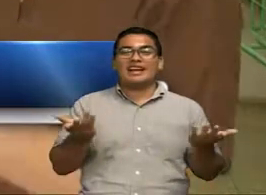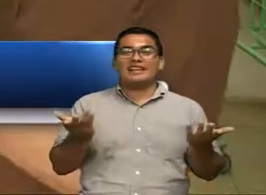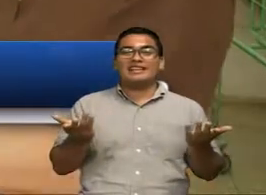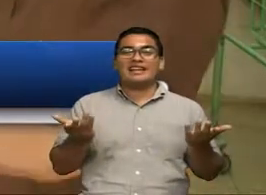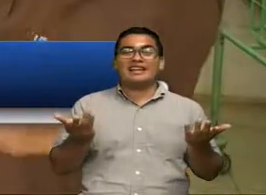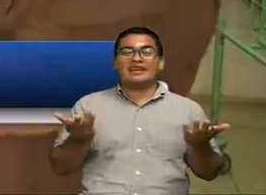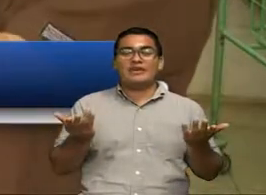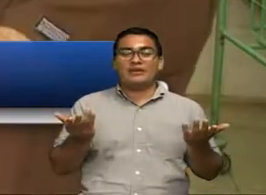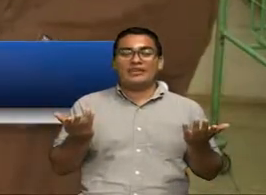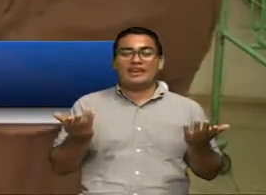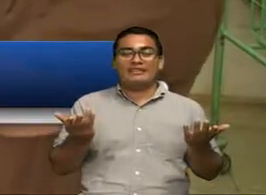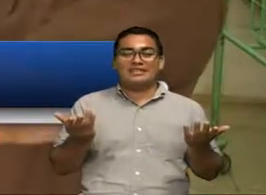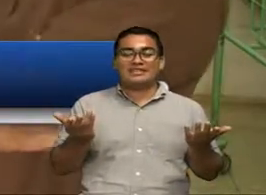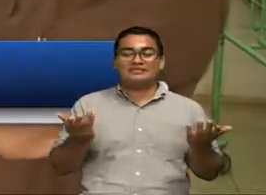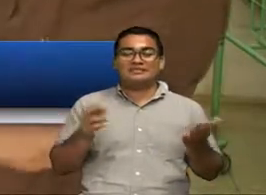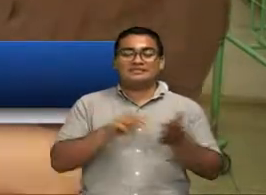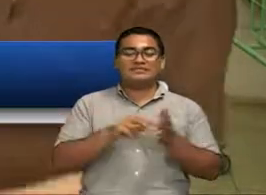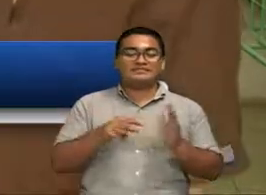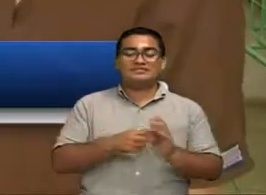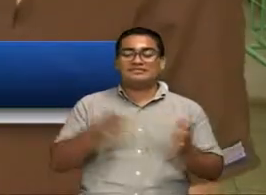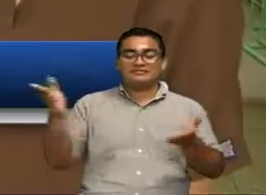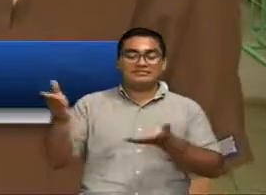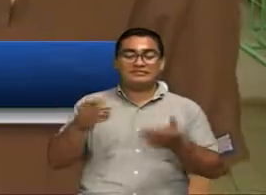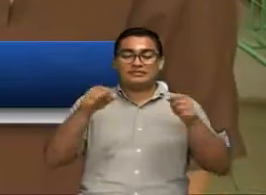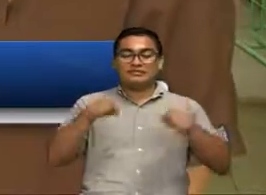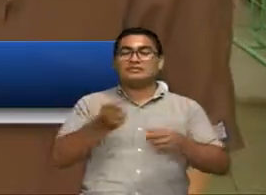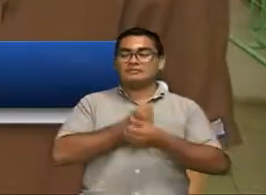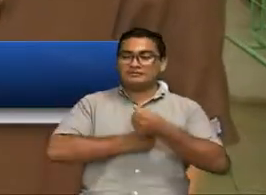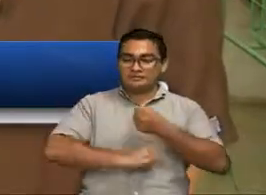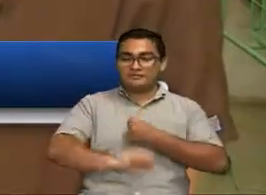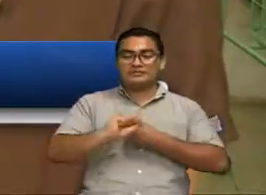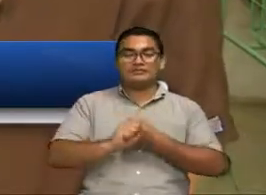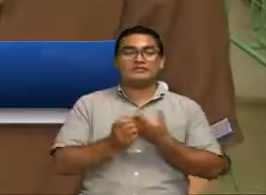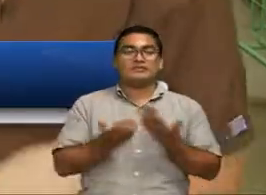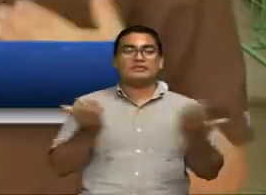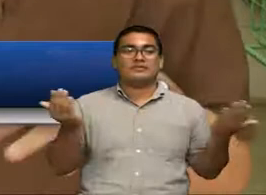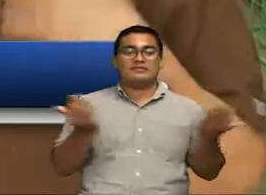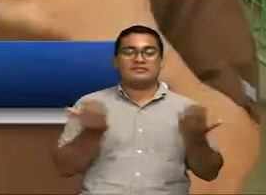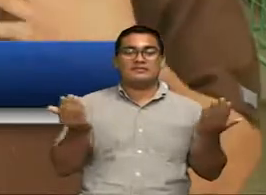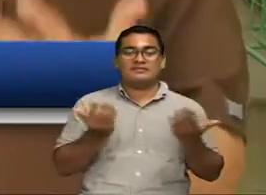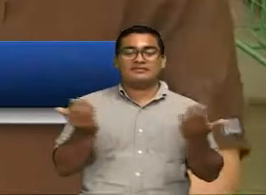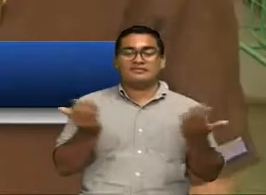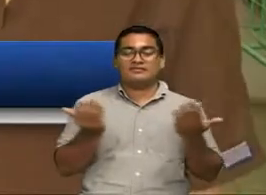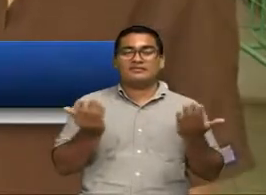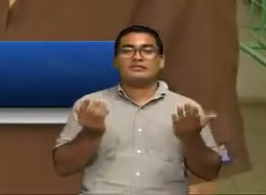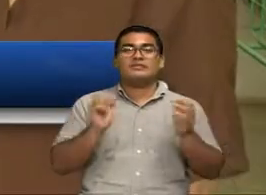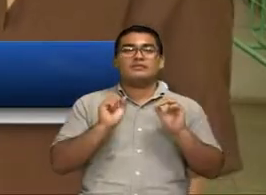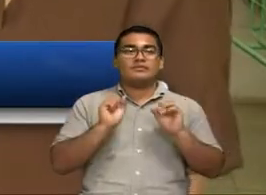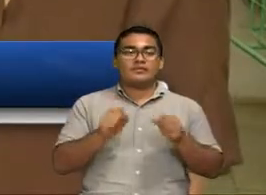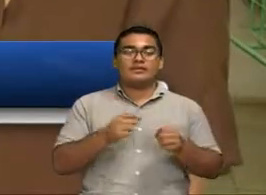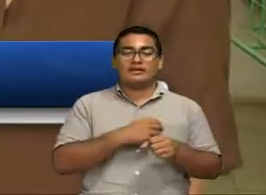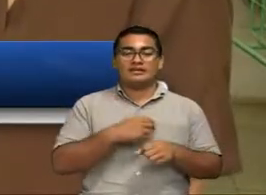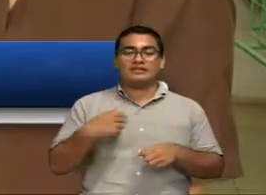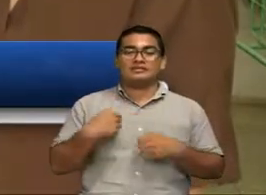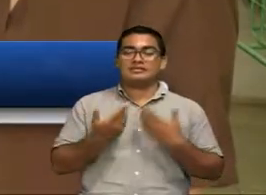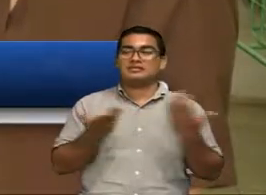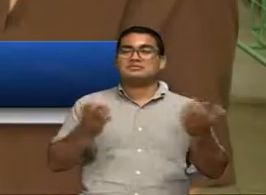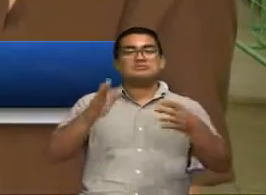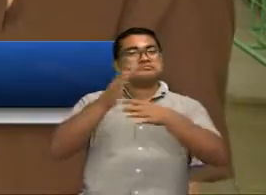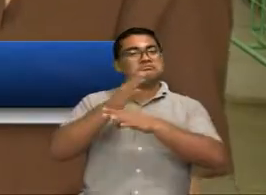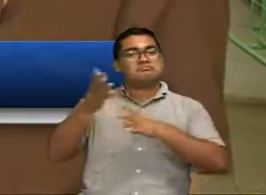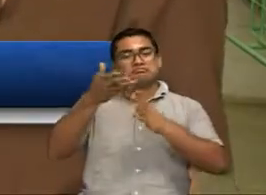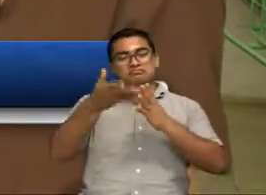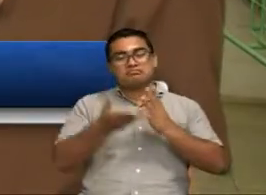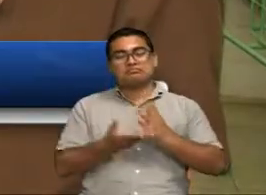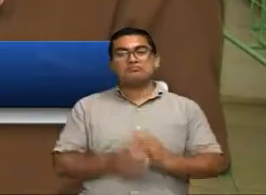y siempre al ingreso aquí a labor y parto les vamos a ofertar todas las posiciones.